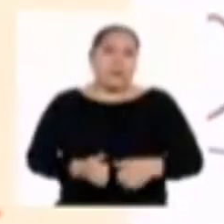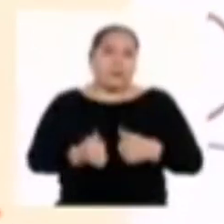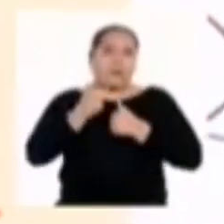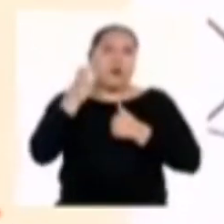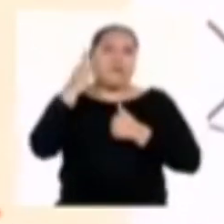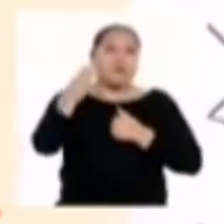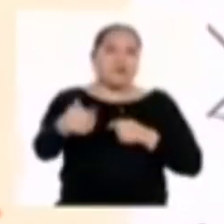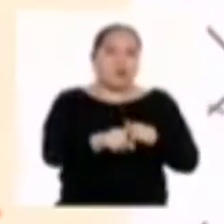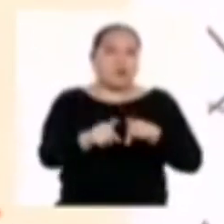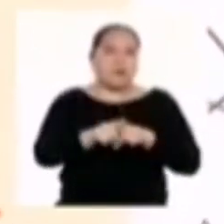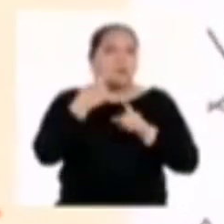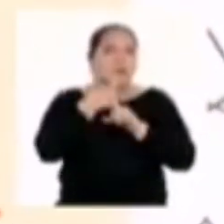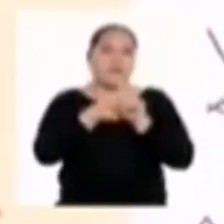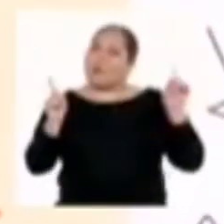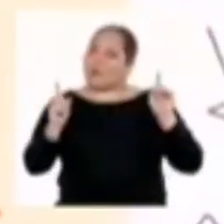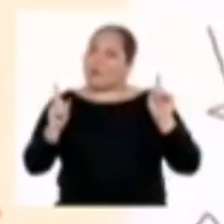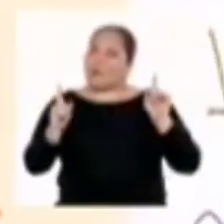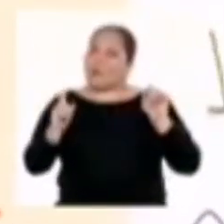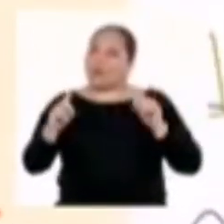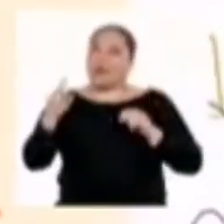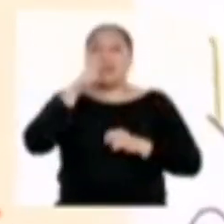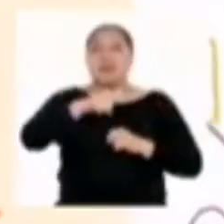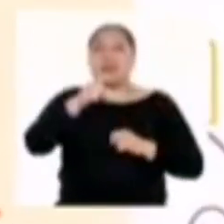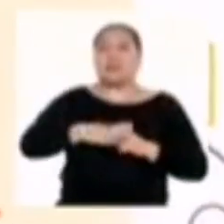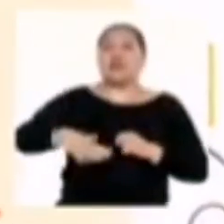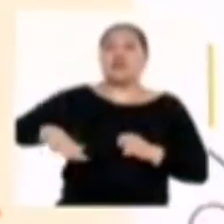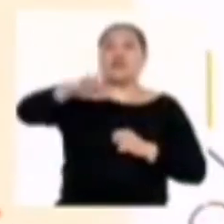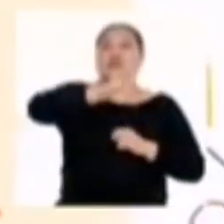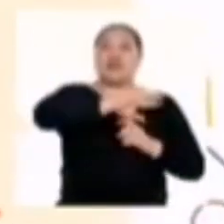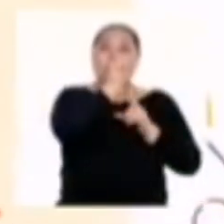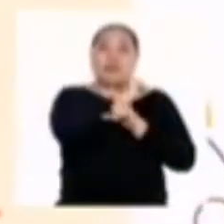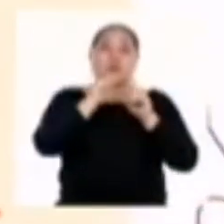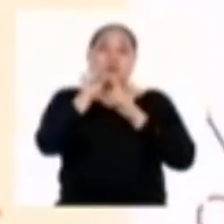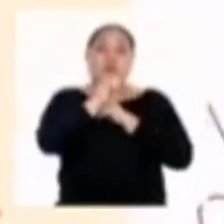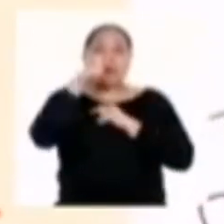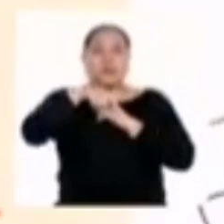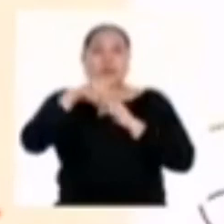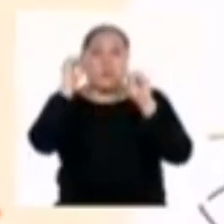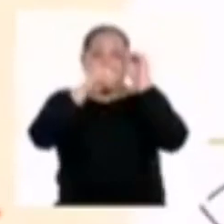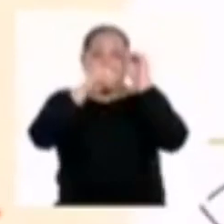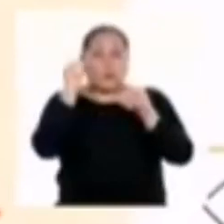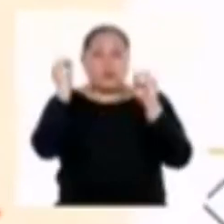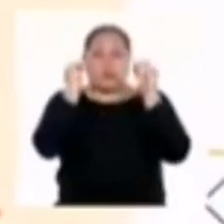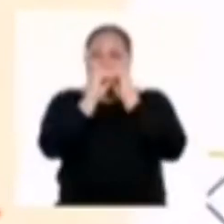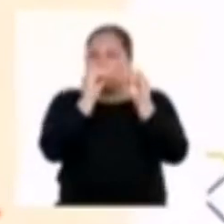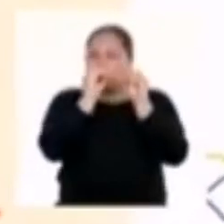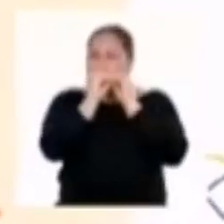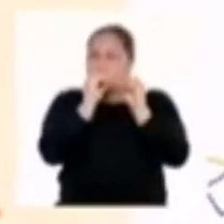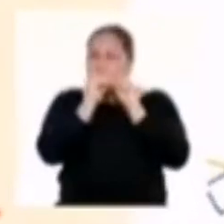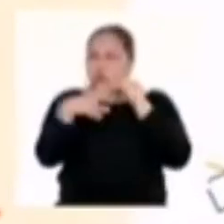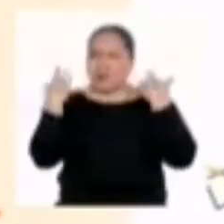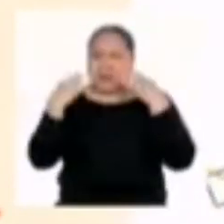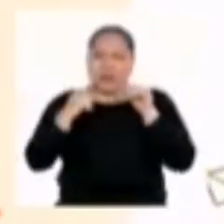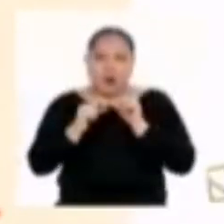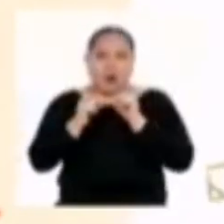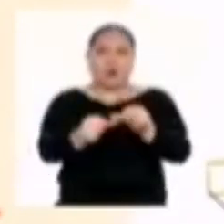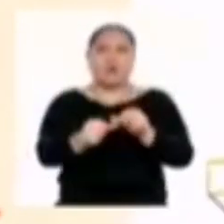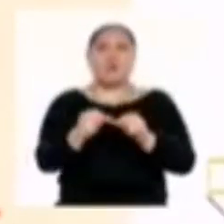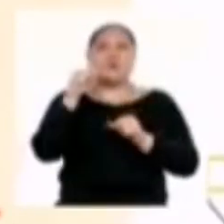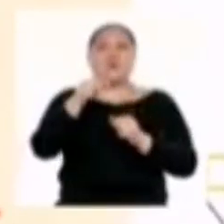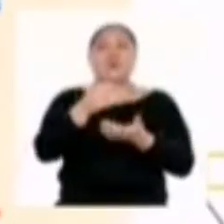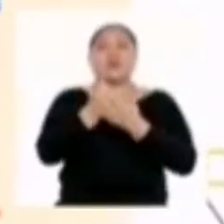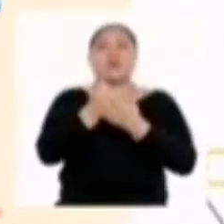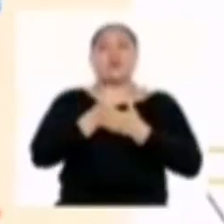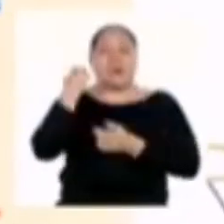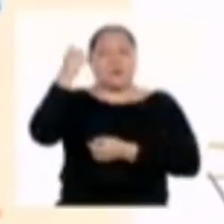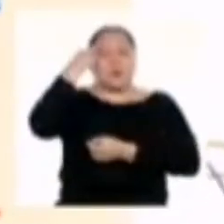y viviremos es otra realidad. Entonces todos, como sociedad, debemos trazar soluciones sostenibles y que nos ayuden a desarrollar